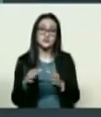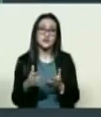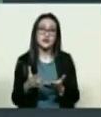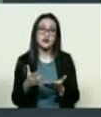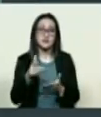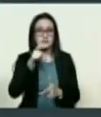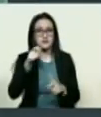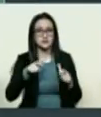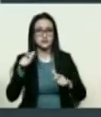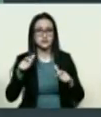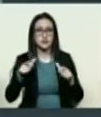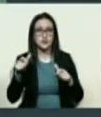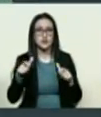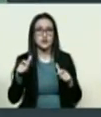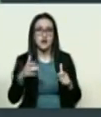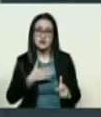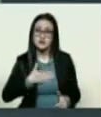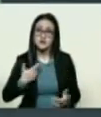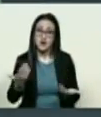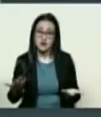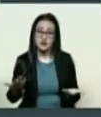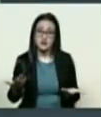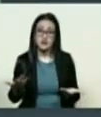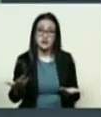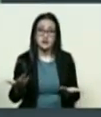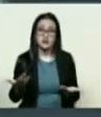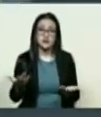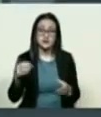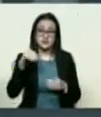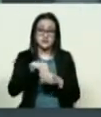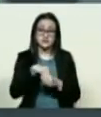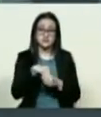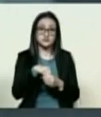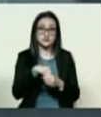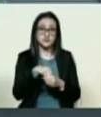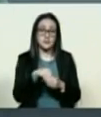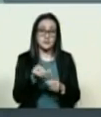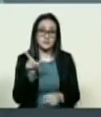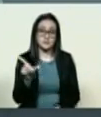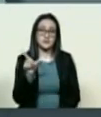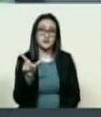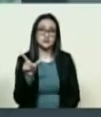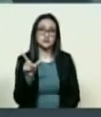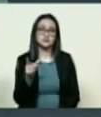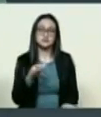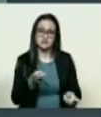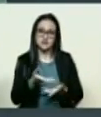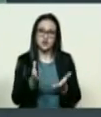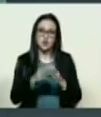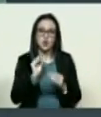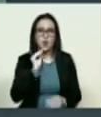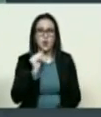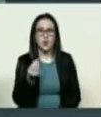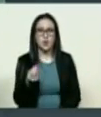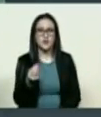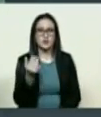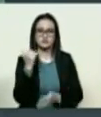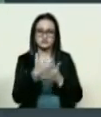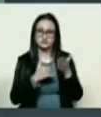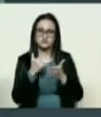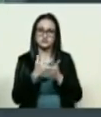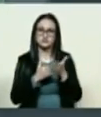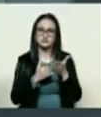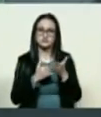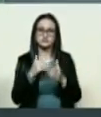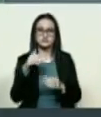nuevos, a las nuevas personas que quieran hacer vida dentro de este partido y también invitando a todos los jóvenes a registrarse en el